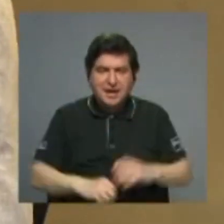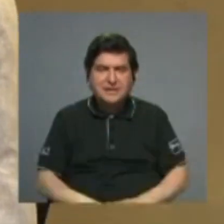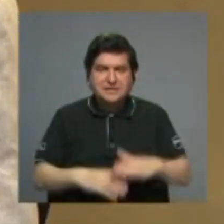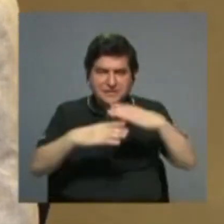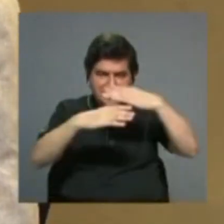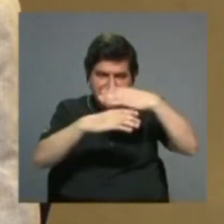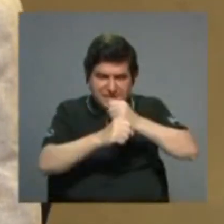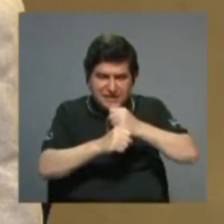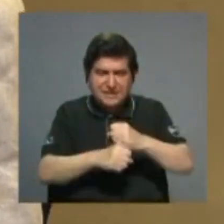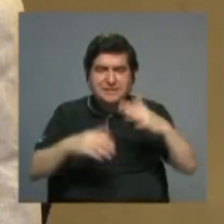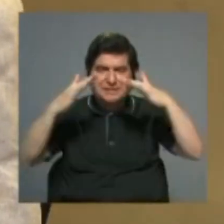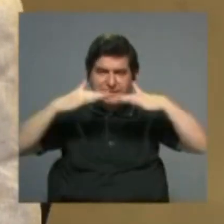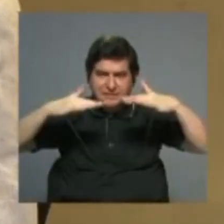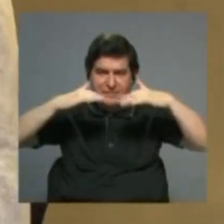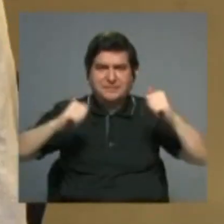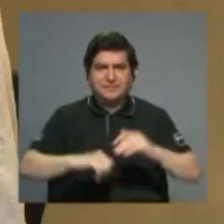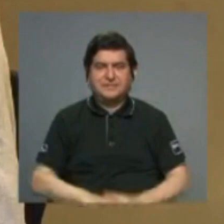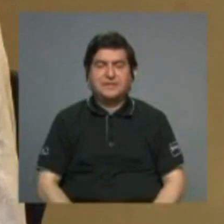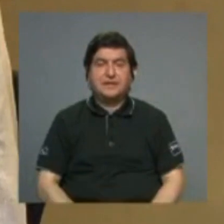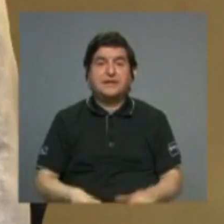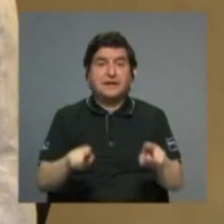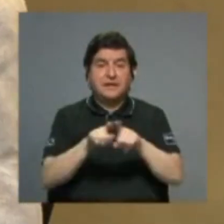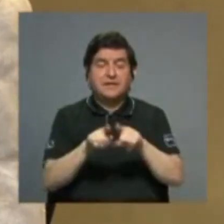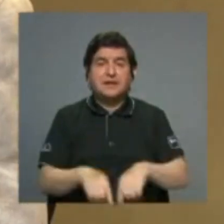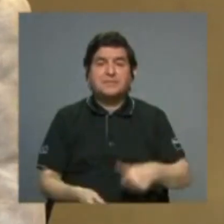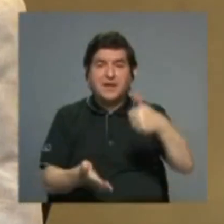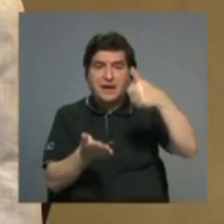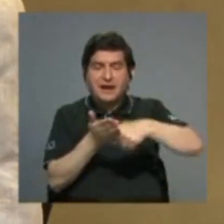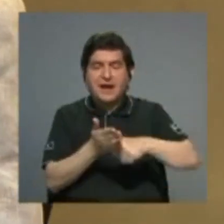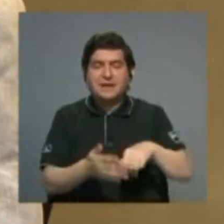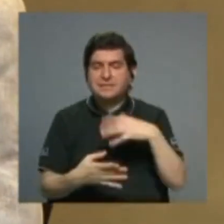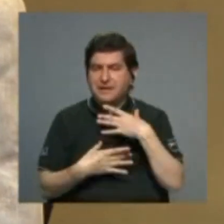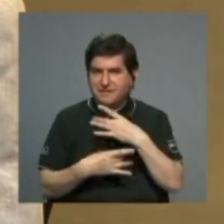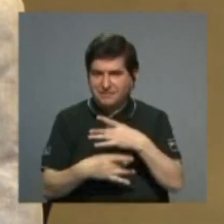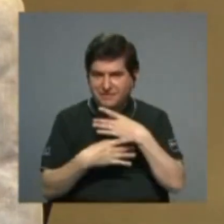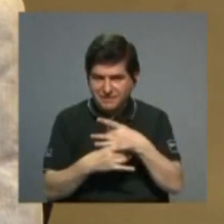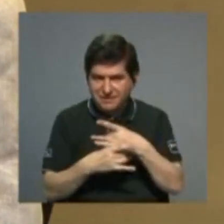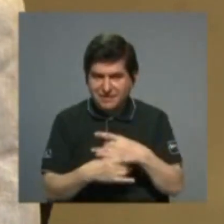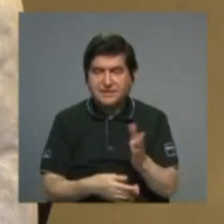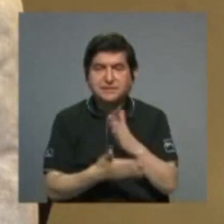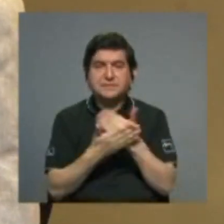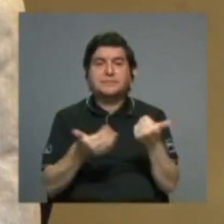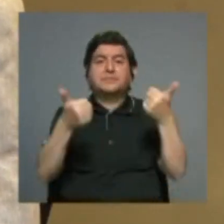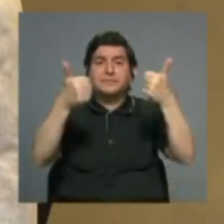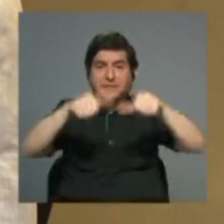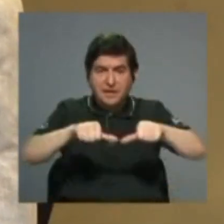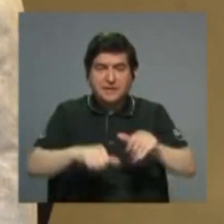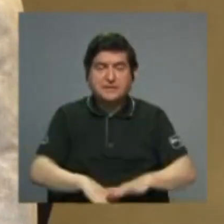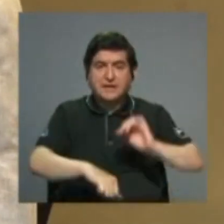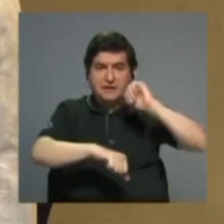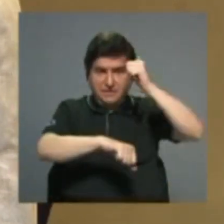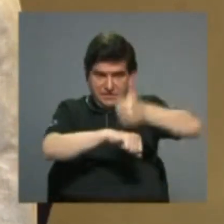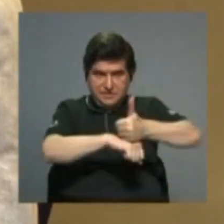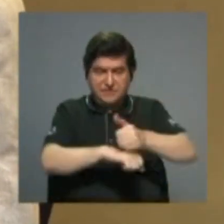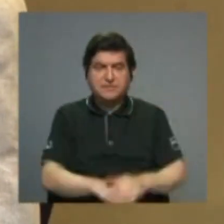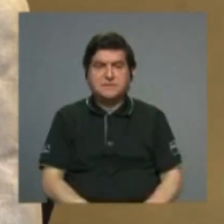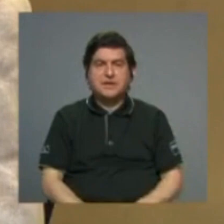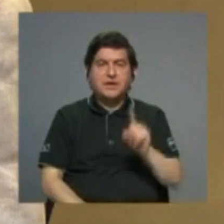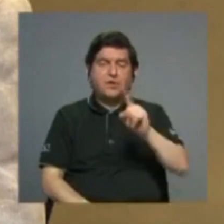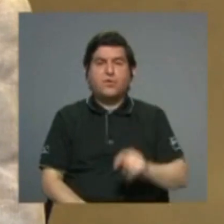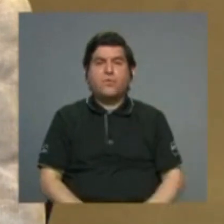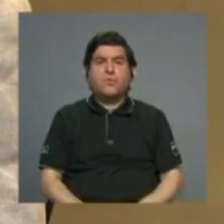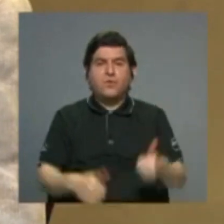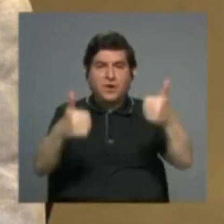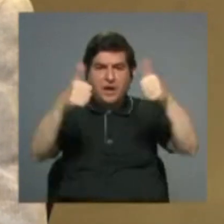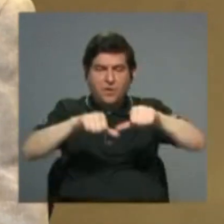Síntesis Ecológicas, y también la carta de intención, que fue otra parte del convenio. Se creó también un convenio con